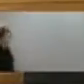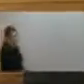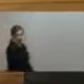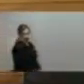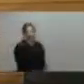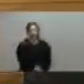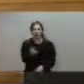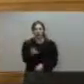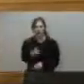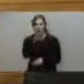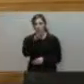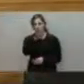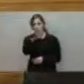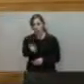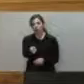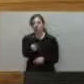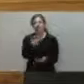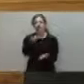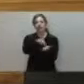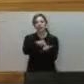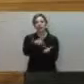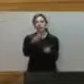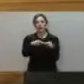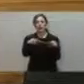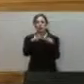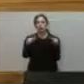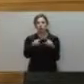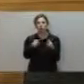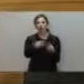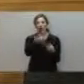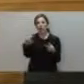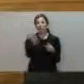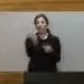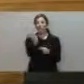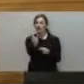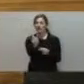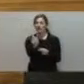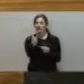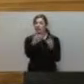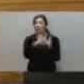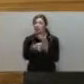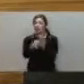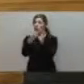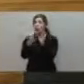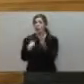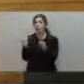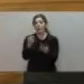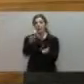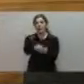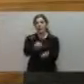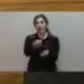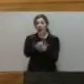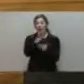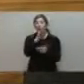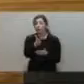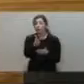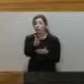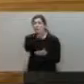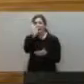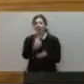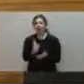Y, por otro lado, le exigimos al Principado de Asturias la adecuación de las tasas correspondientes que se han de pagar, porque parece que